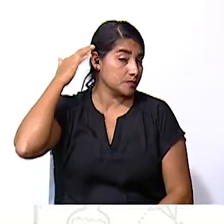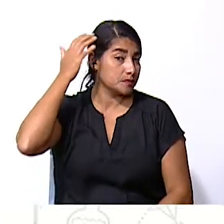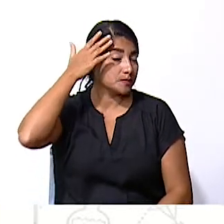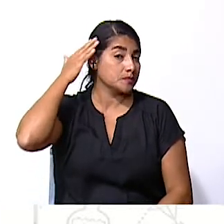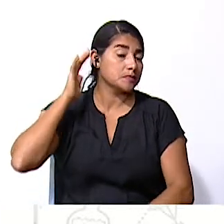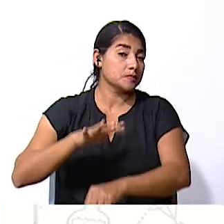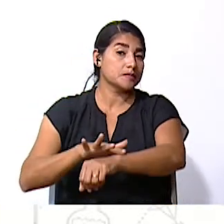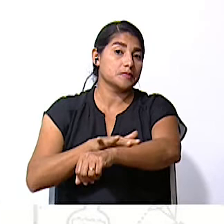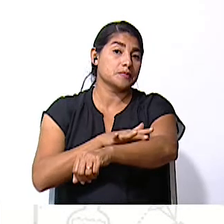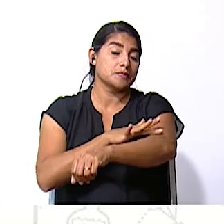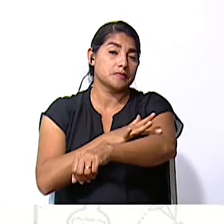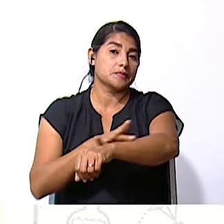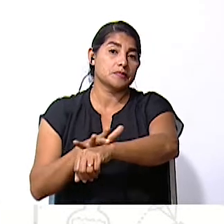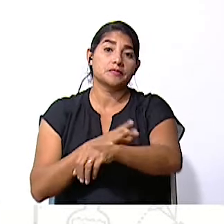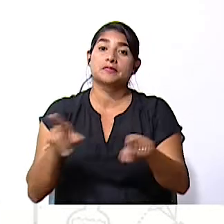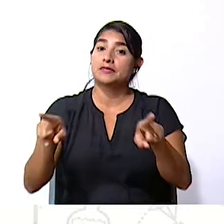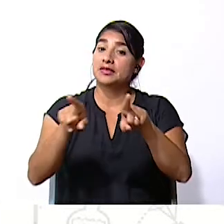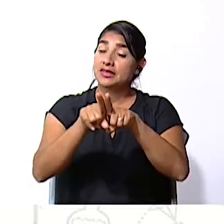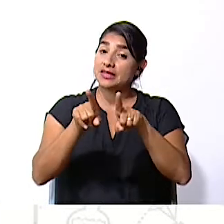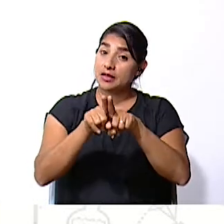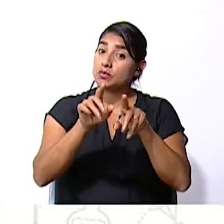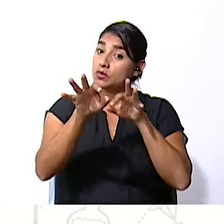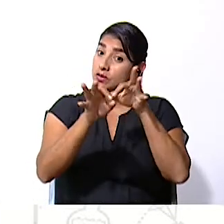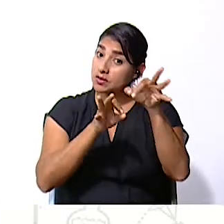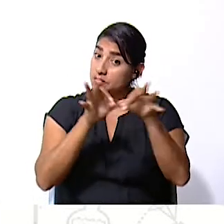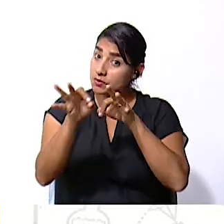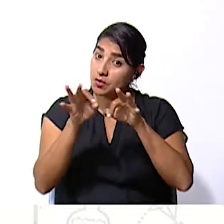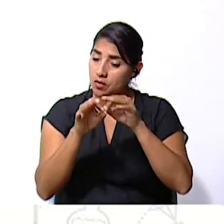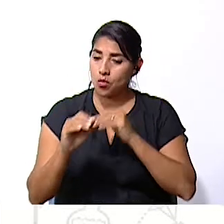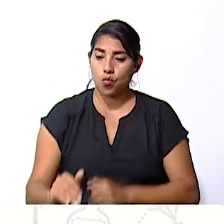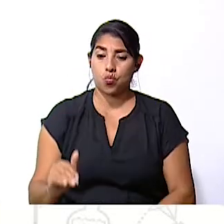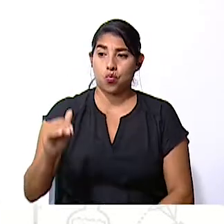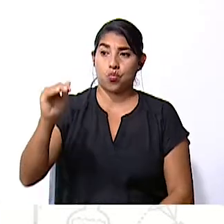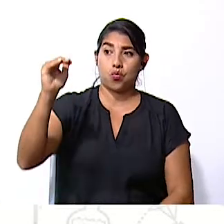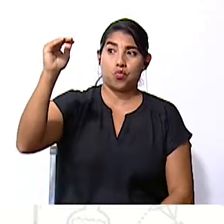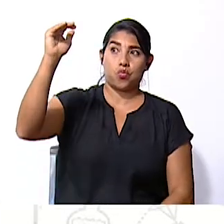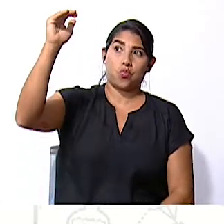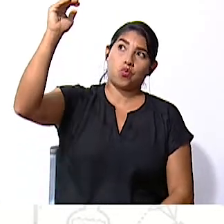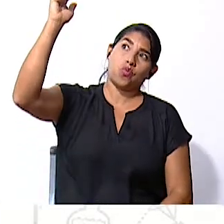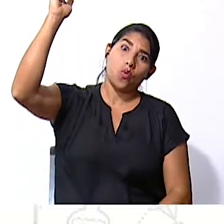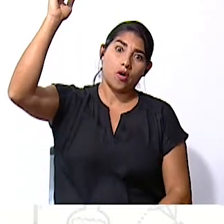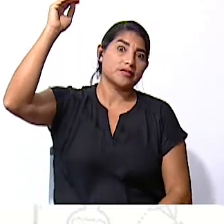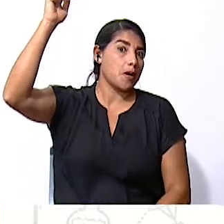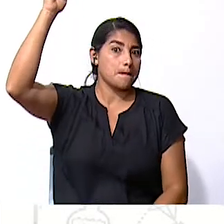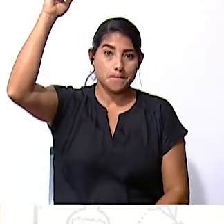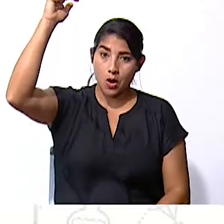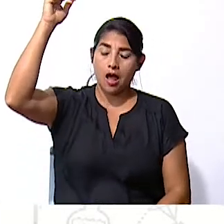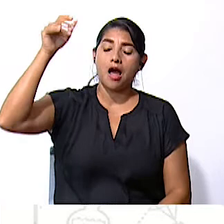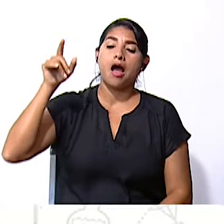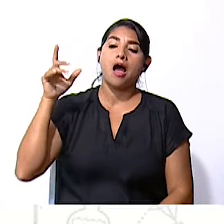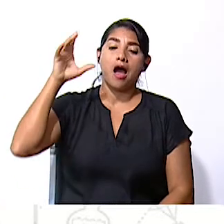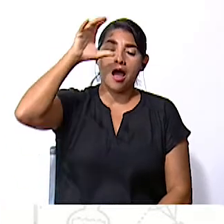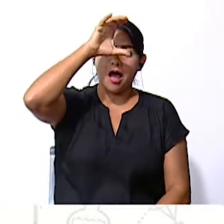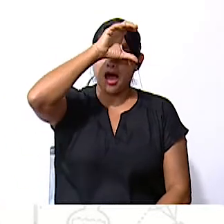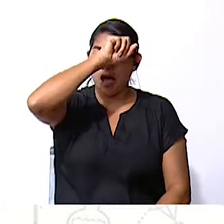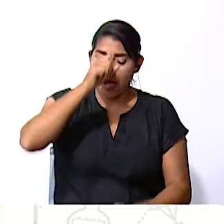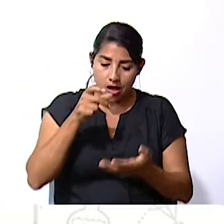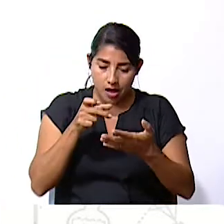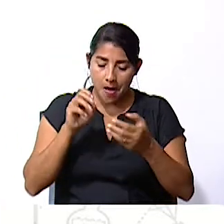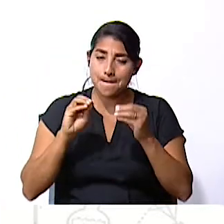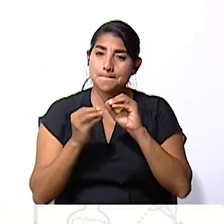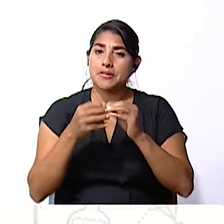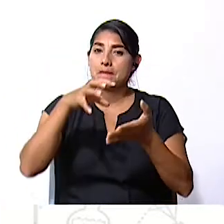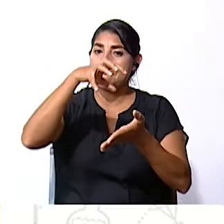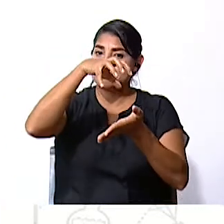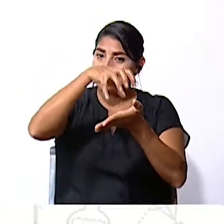su piel e incluso nos hablaba del tamaño, su estatura. Eso hizo en el